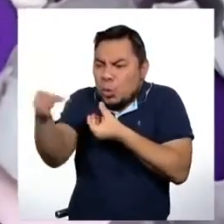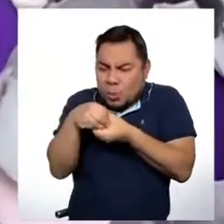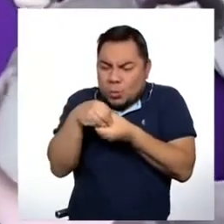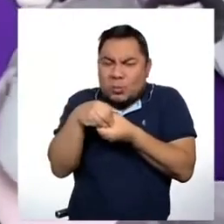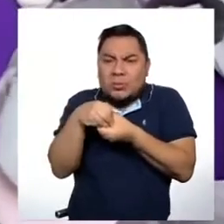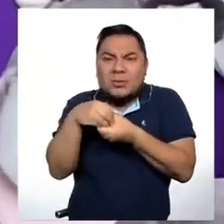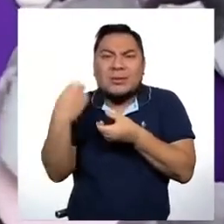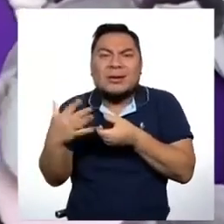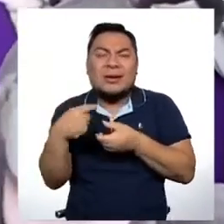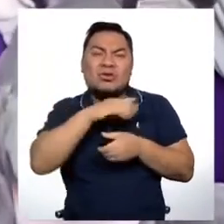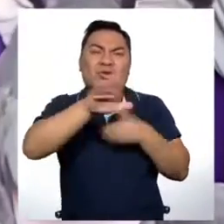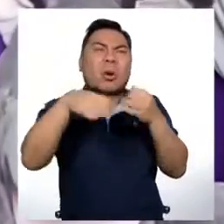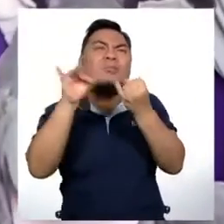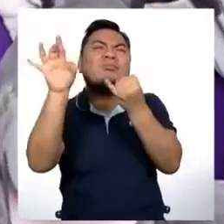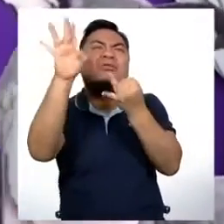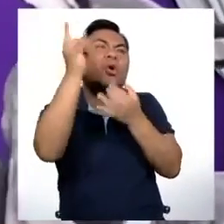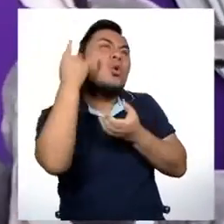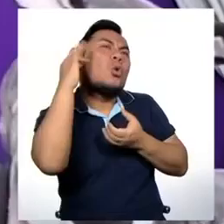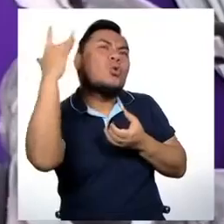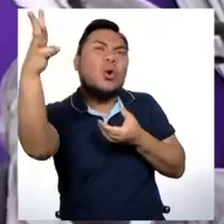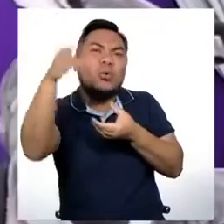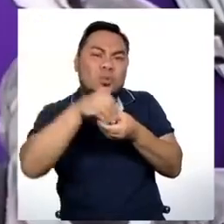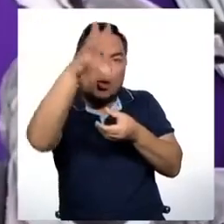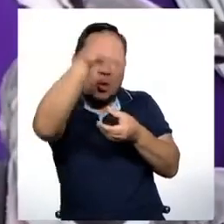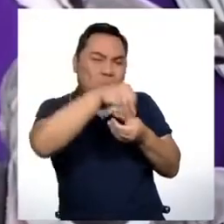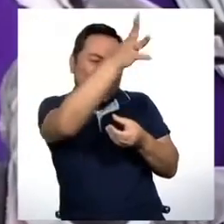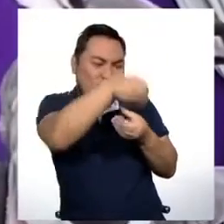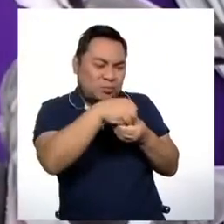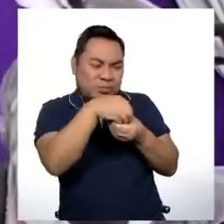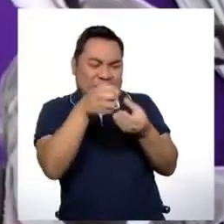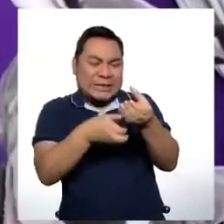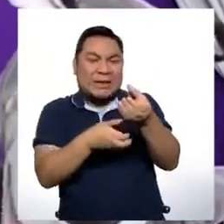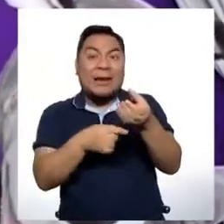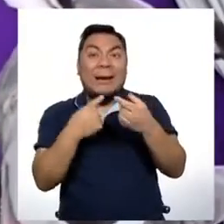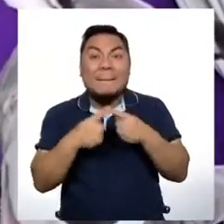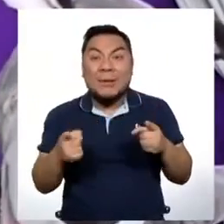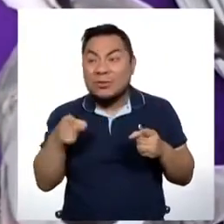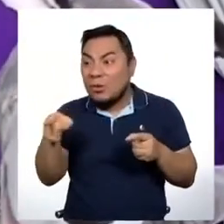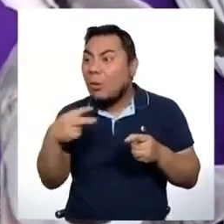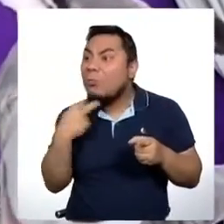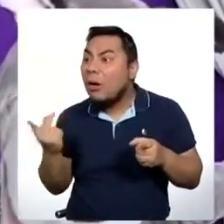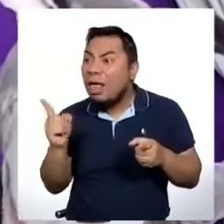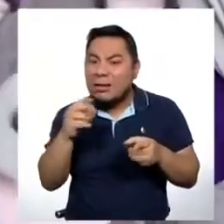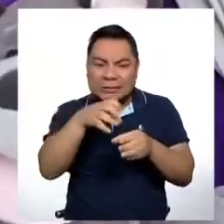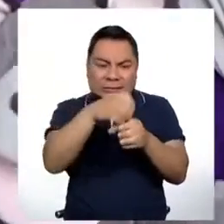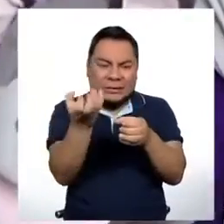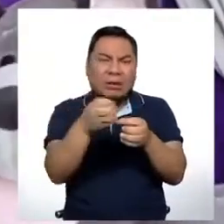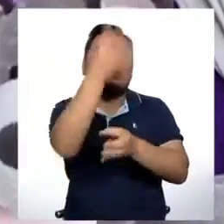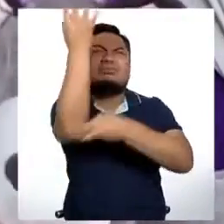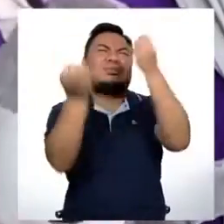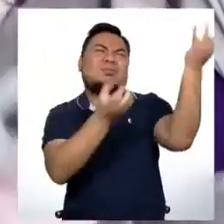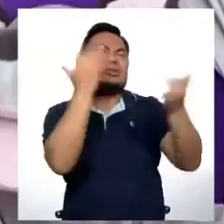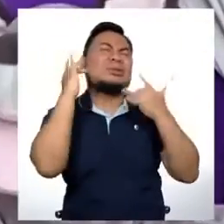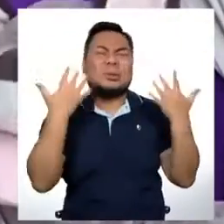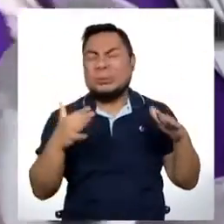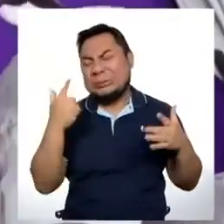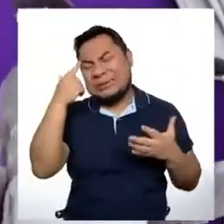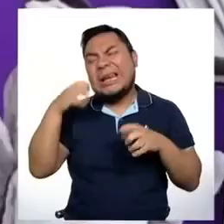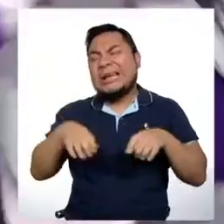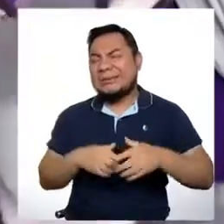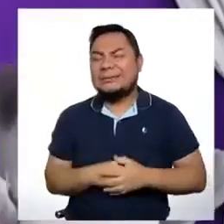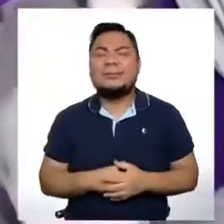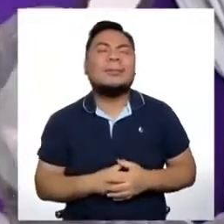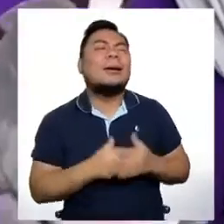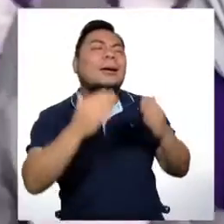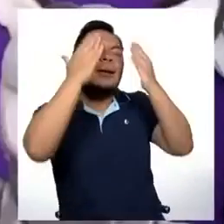todos los sonidos atrapados en esta botella. Pero si libero todos los sonidos, va a ser un gran ruido y no sé qué hacer. ¡Ay,